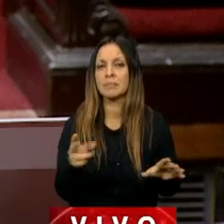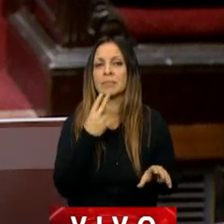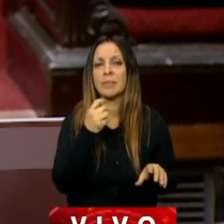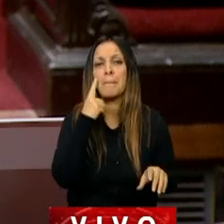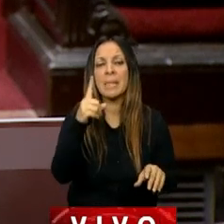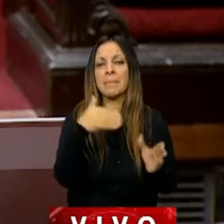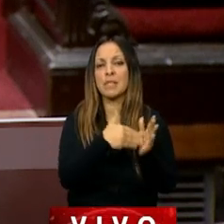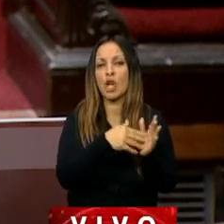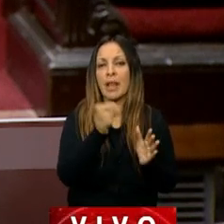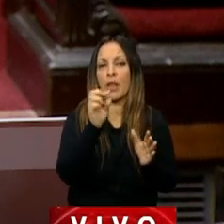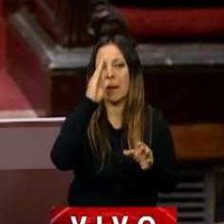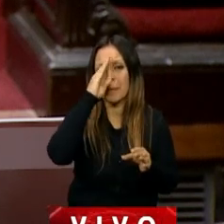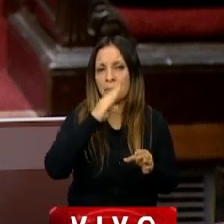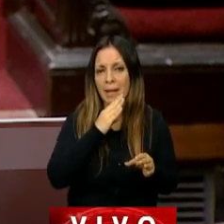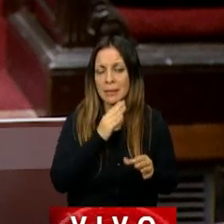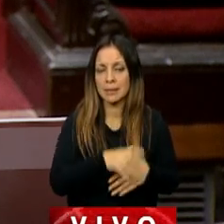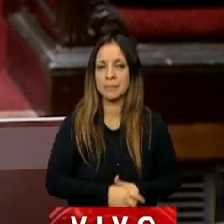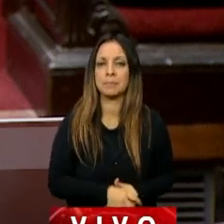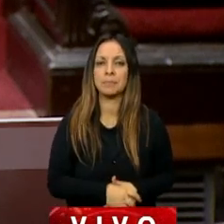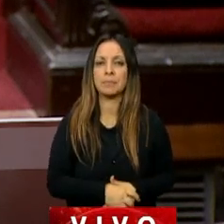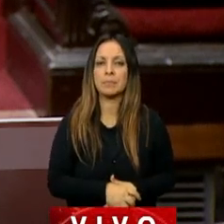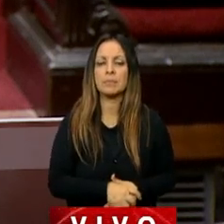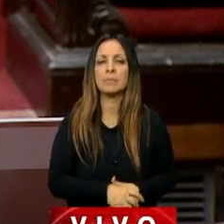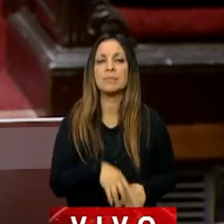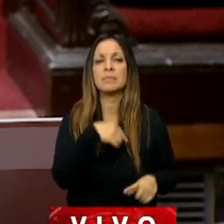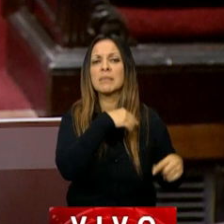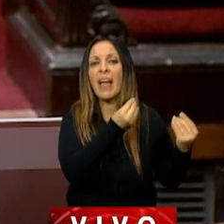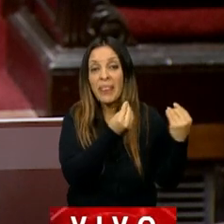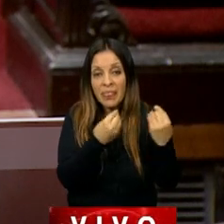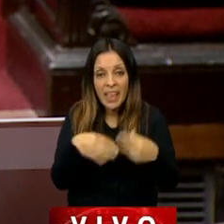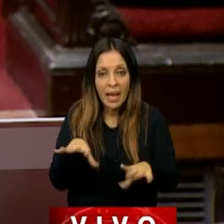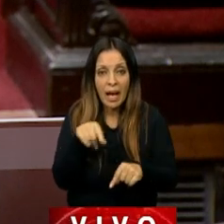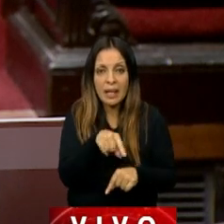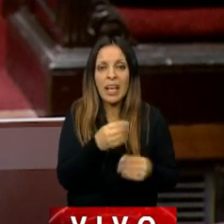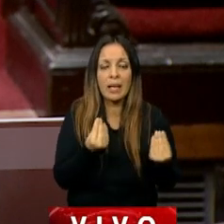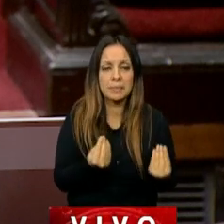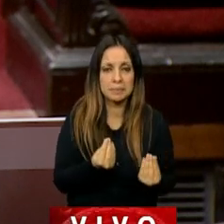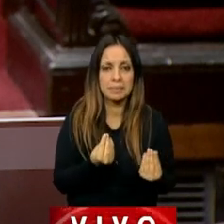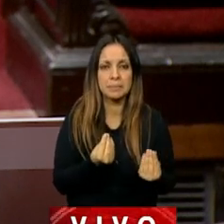casi 1.000 millones de dólares por mes. Y están dejando